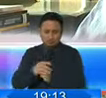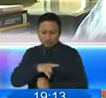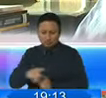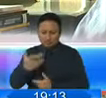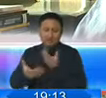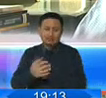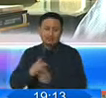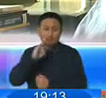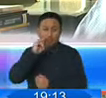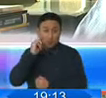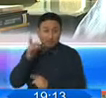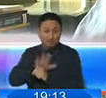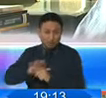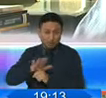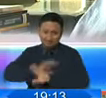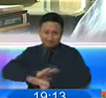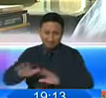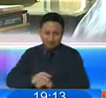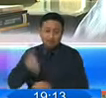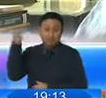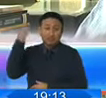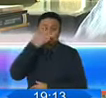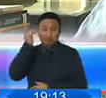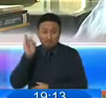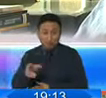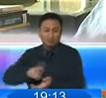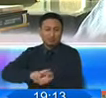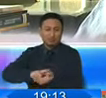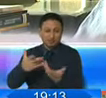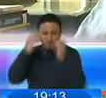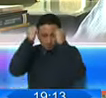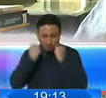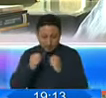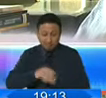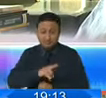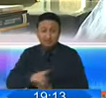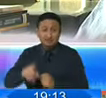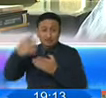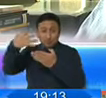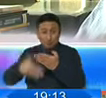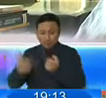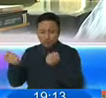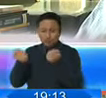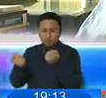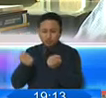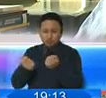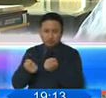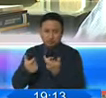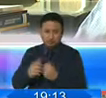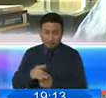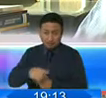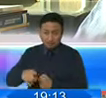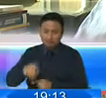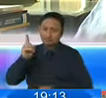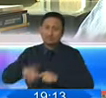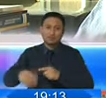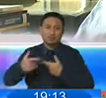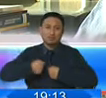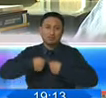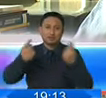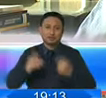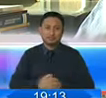infantil, de discursos de odio, de racismo, terrorismo, etcétera, ese tipo de cosas, que es algo que está bien, pero no debe legislarse desde un